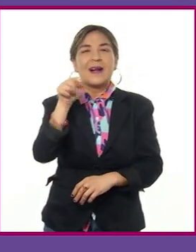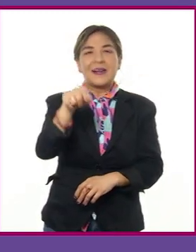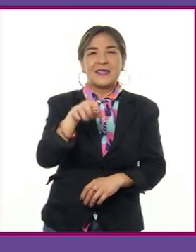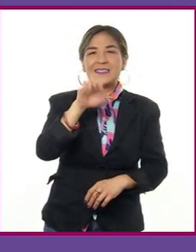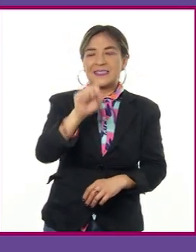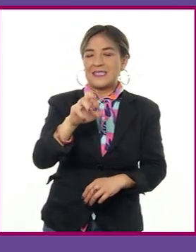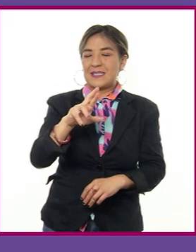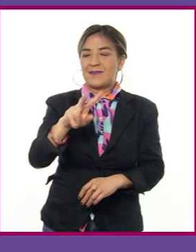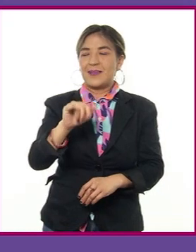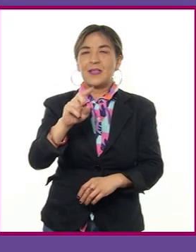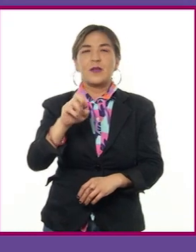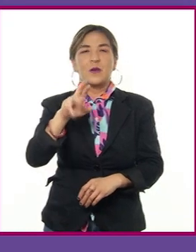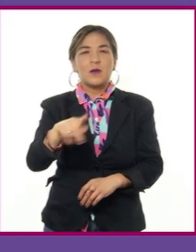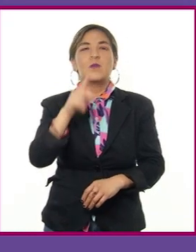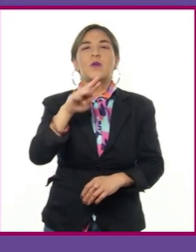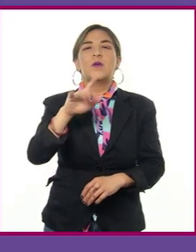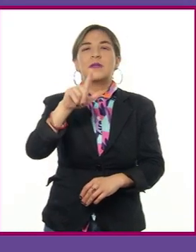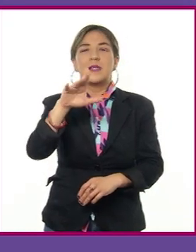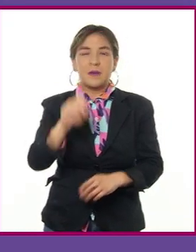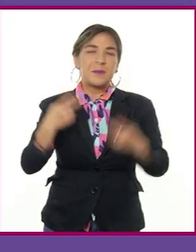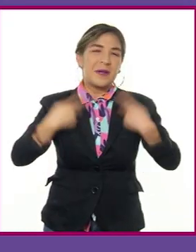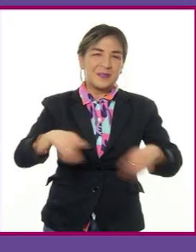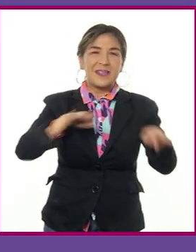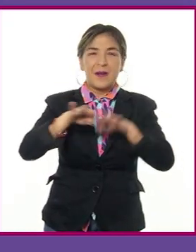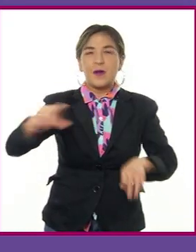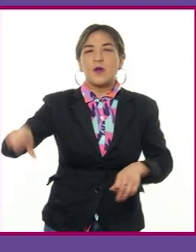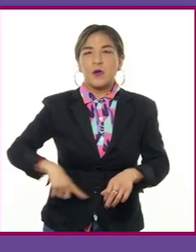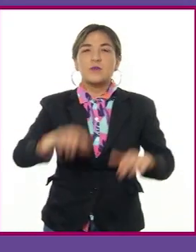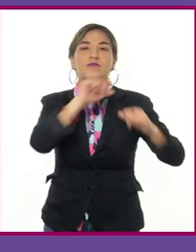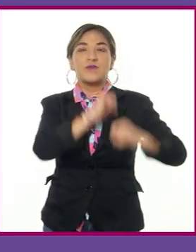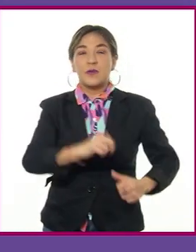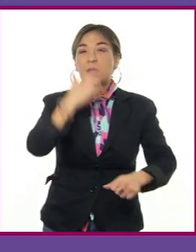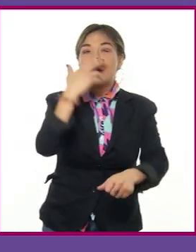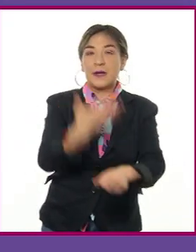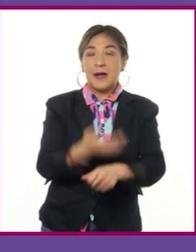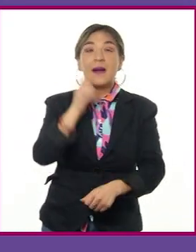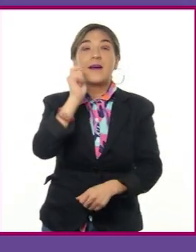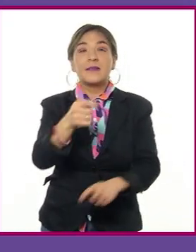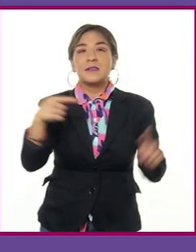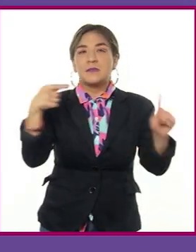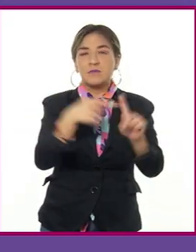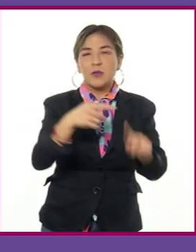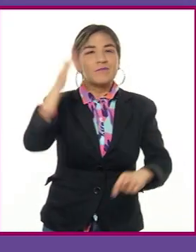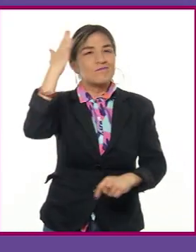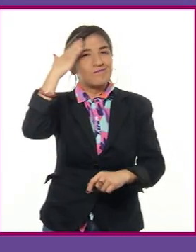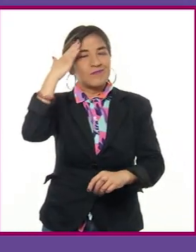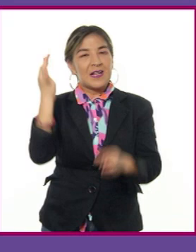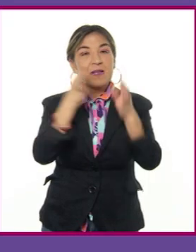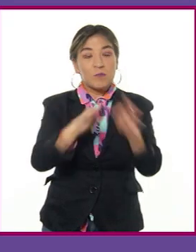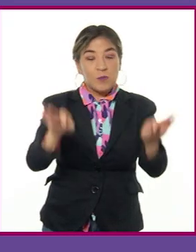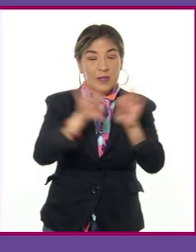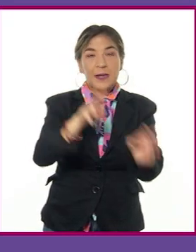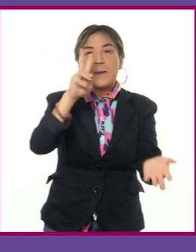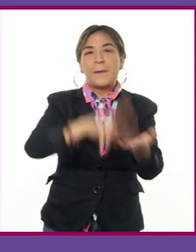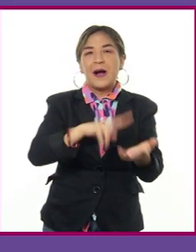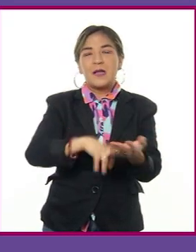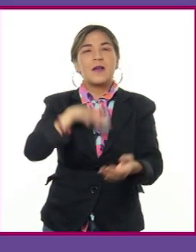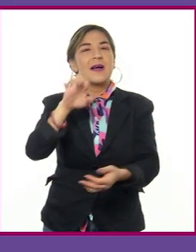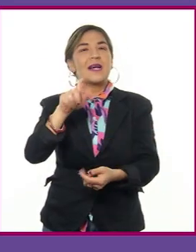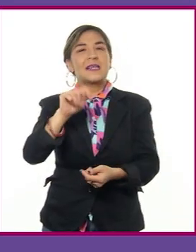servidores públicos rigen su función, cargo o comisión con base en principios y valores